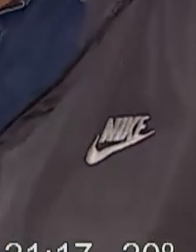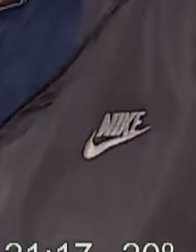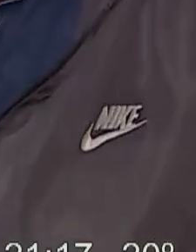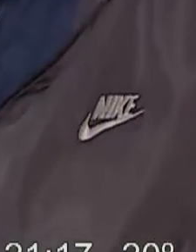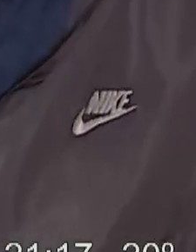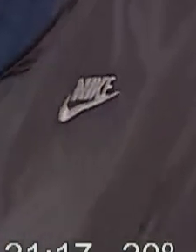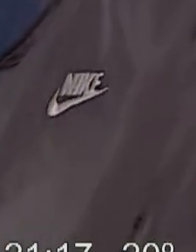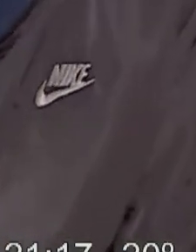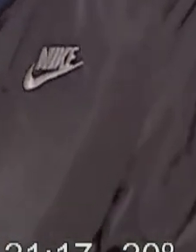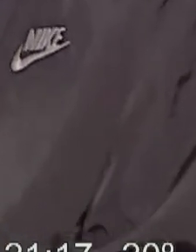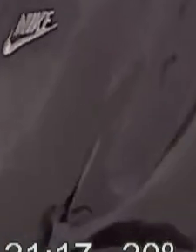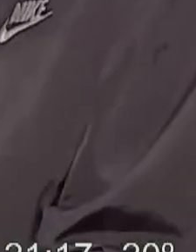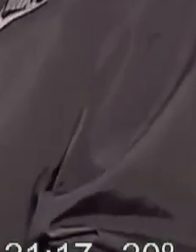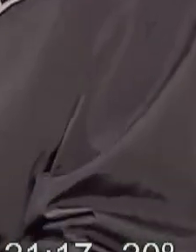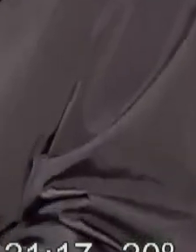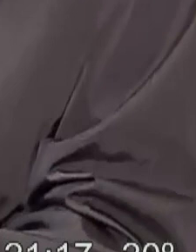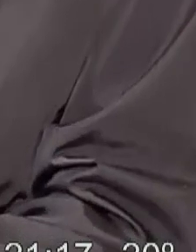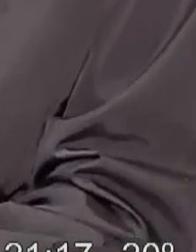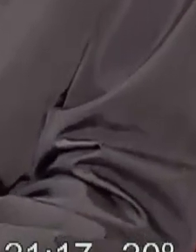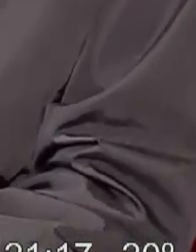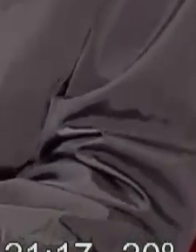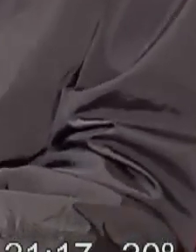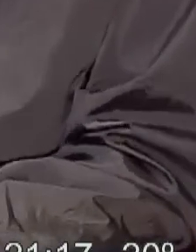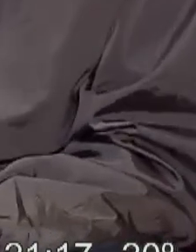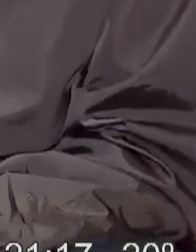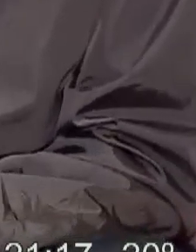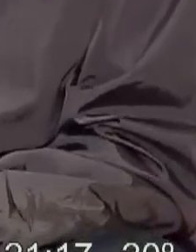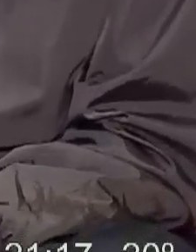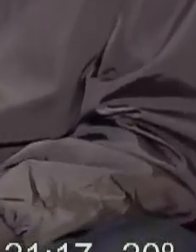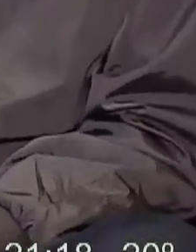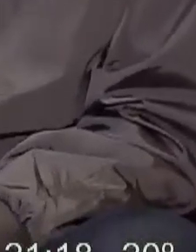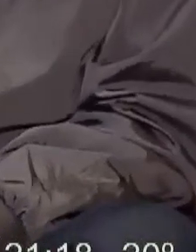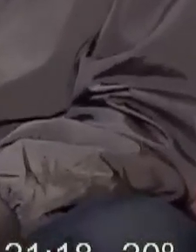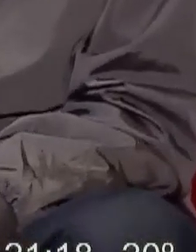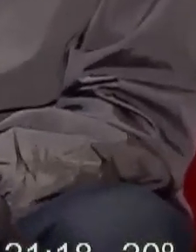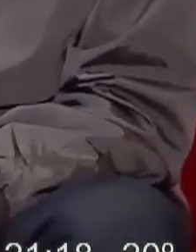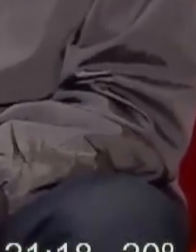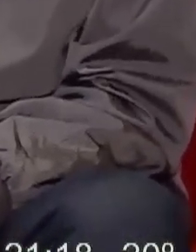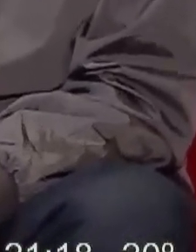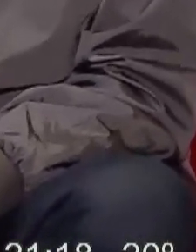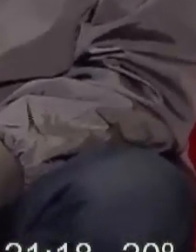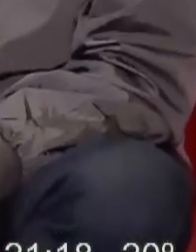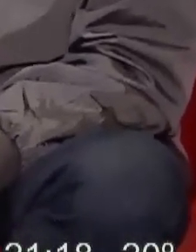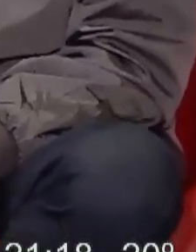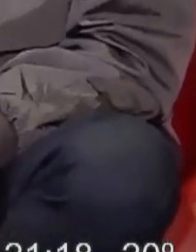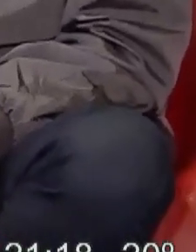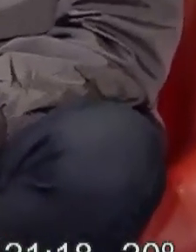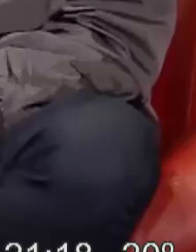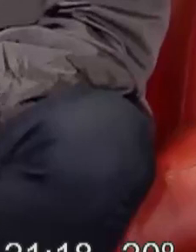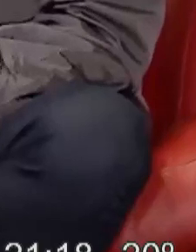como noctámbulos soles que palpitan temblorosos,